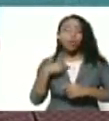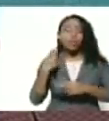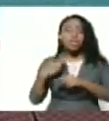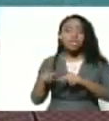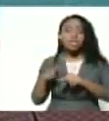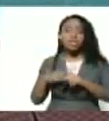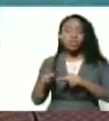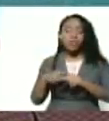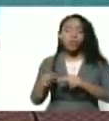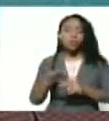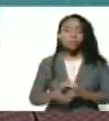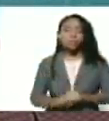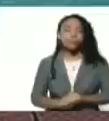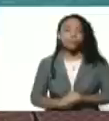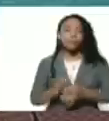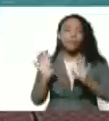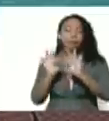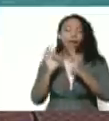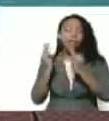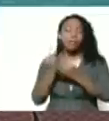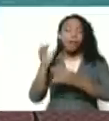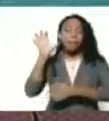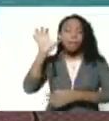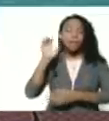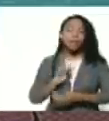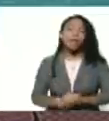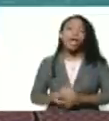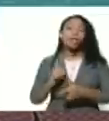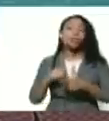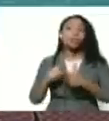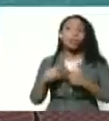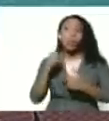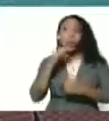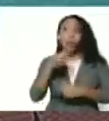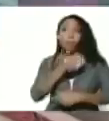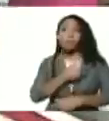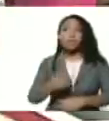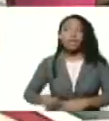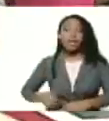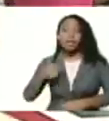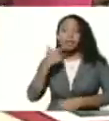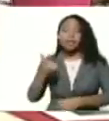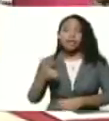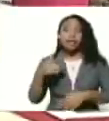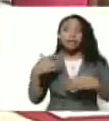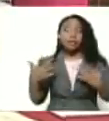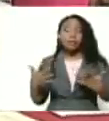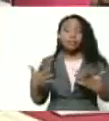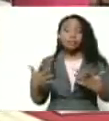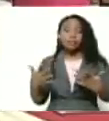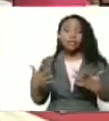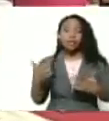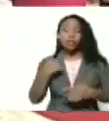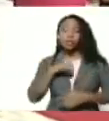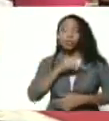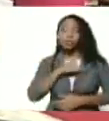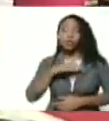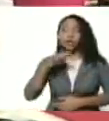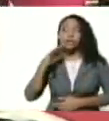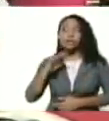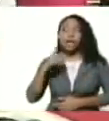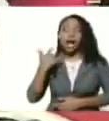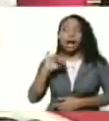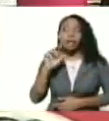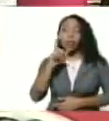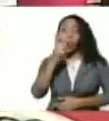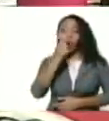de los niños y de las familias patriotas. Entonces, bueno, presidente, decirle que estamos